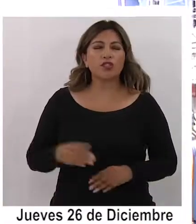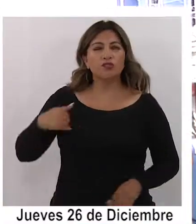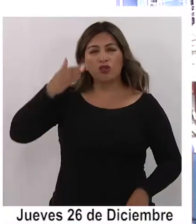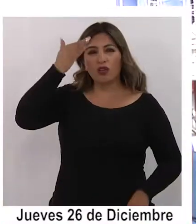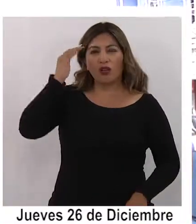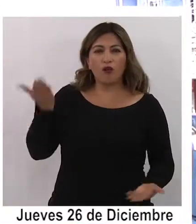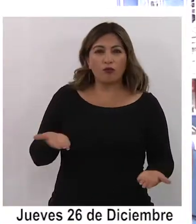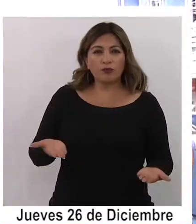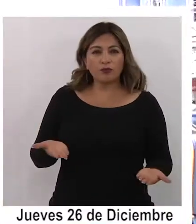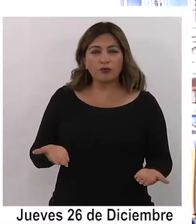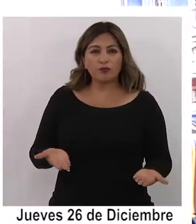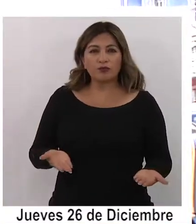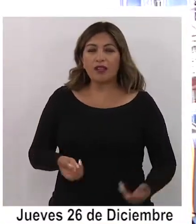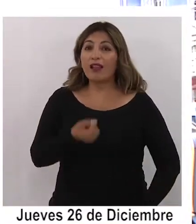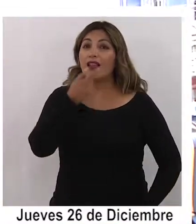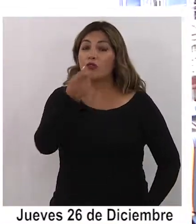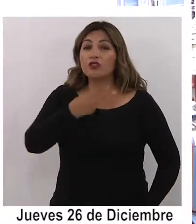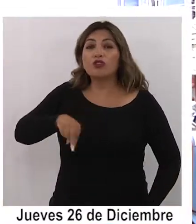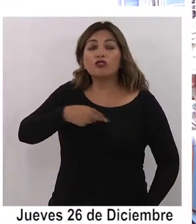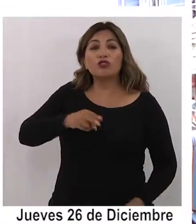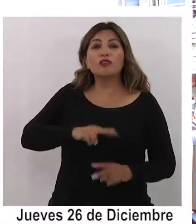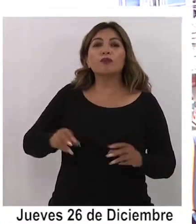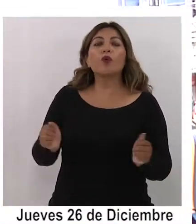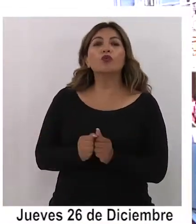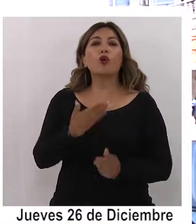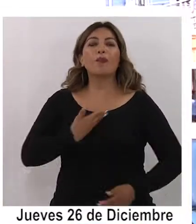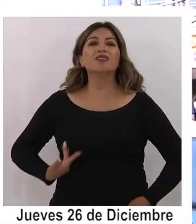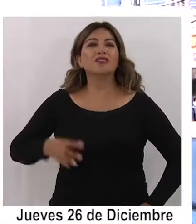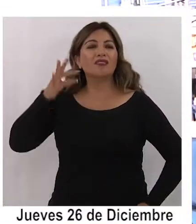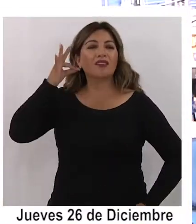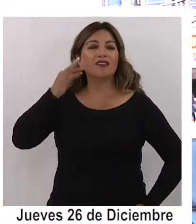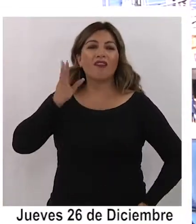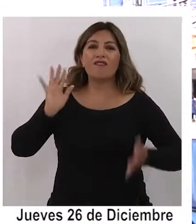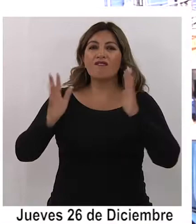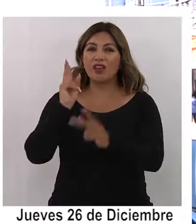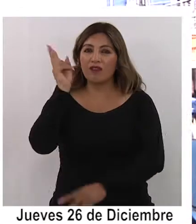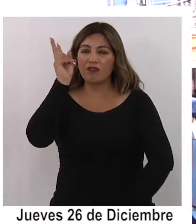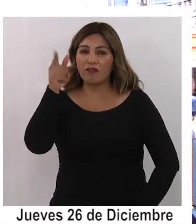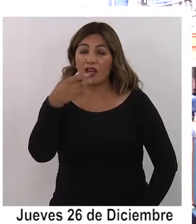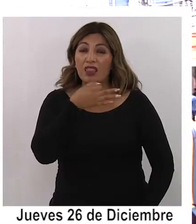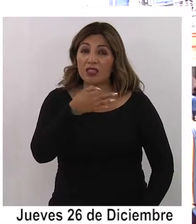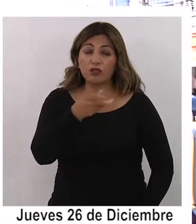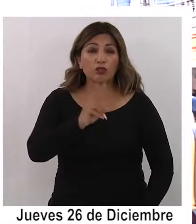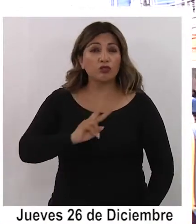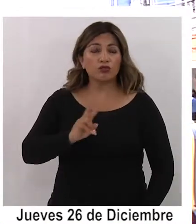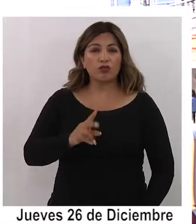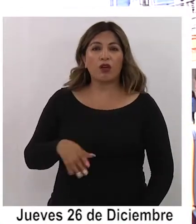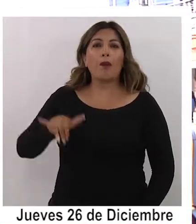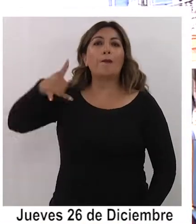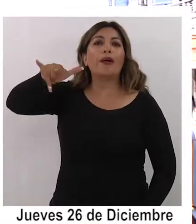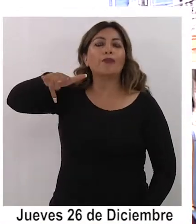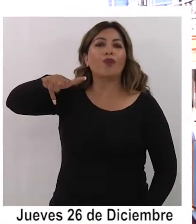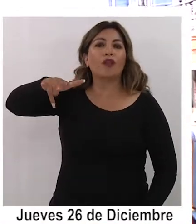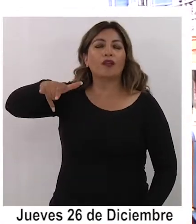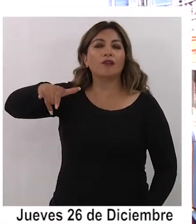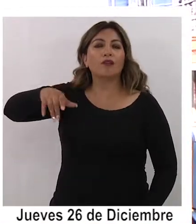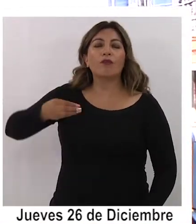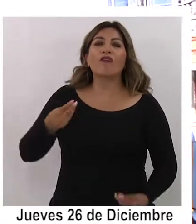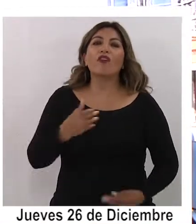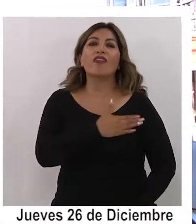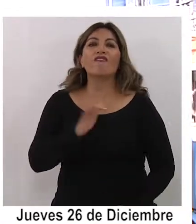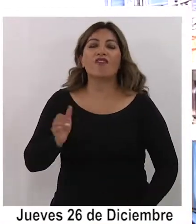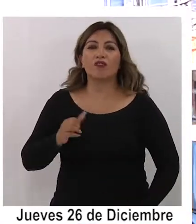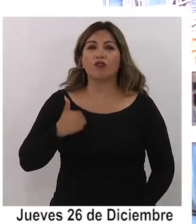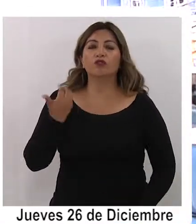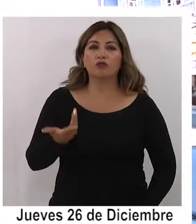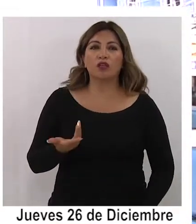a través de esta declaración que estamos haciendo junto con la Presidenta Laveria Ibar, estamos dando a conocer que nosotros nos utilizaron y jugaron con nuestra buena